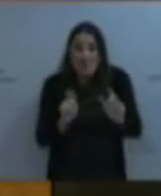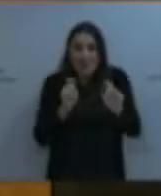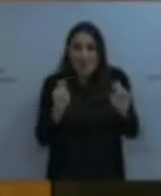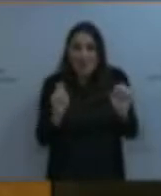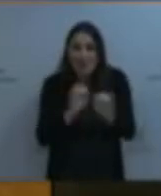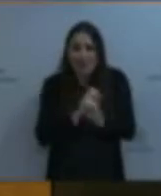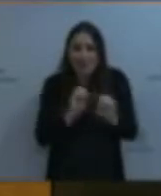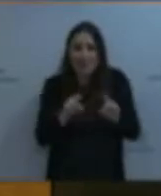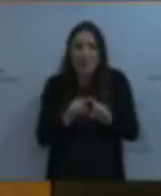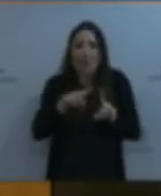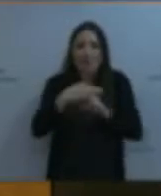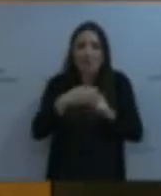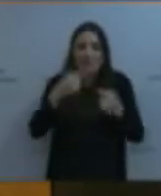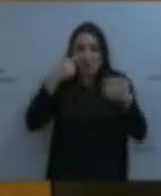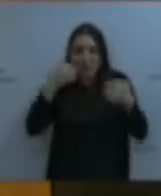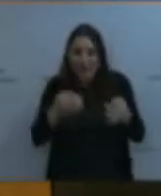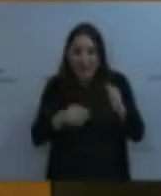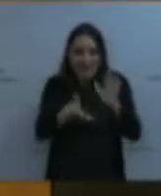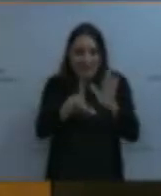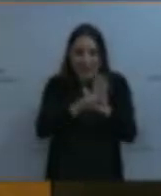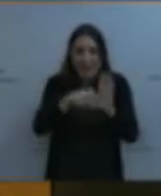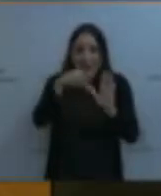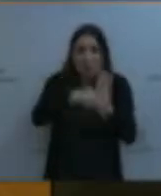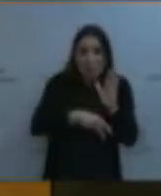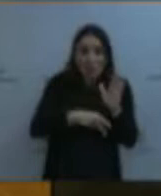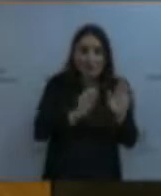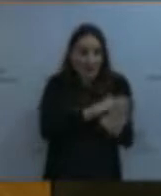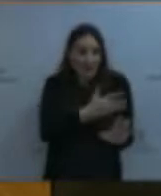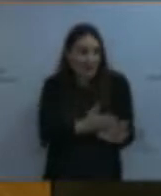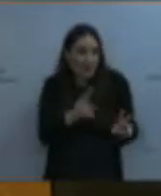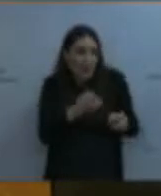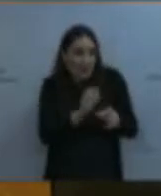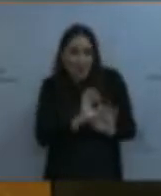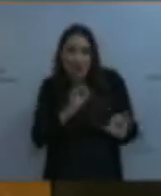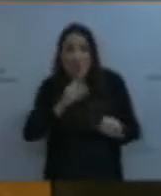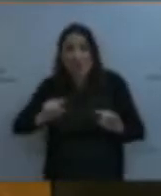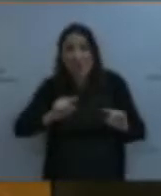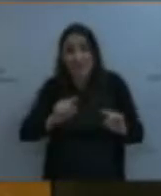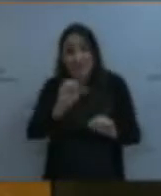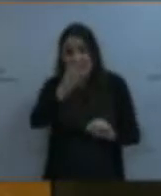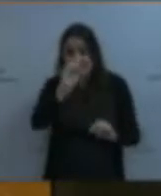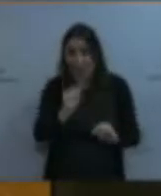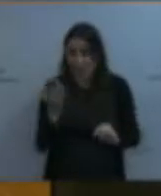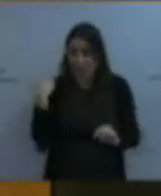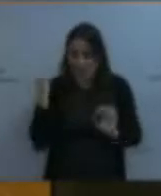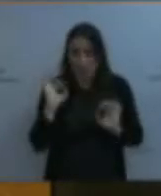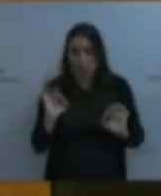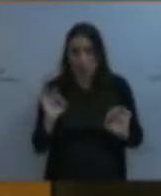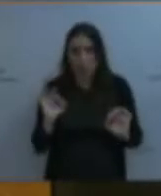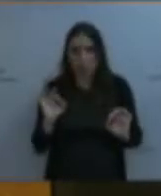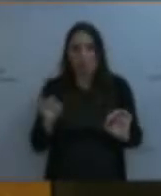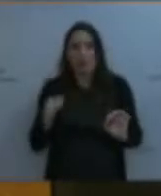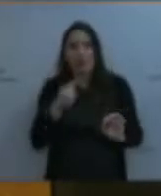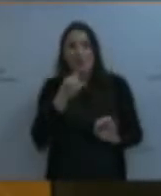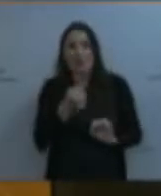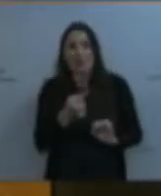marco legal y sobre lo que ya viene haciendo. Porque el gerente del SESPA, ayer, de fecho, decía